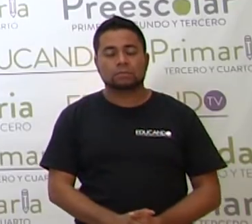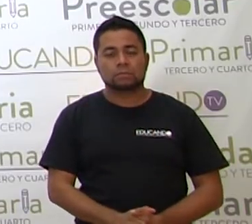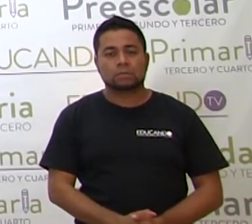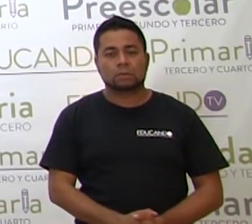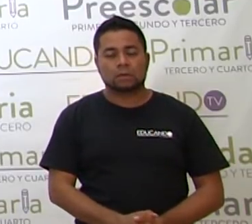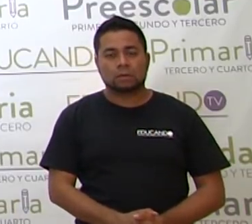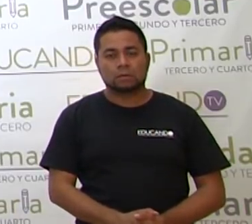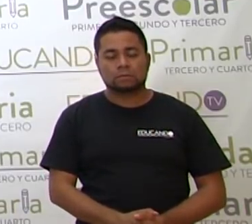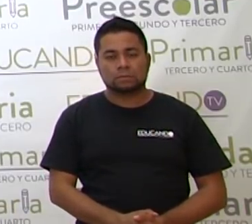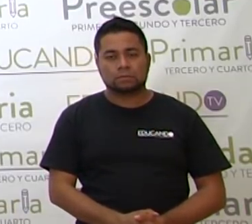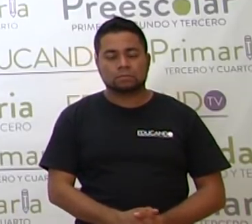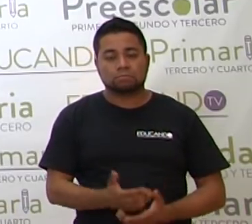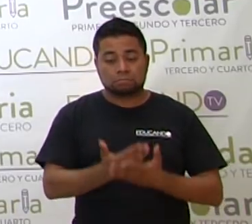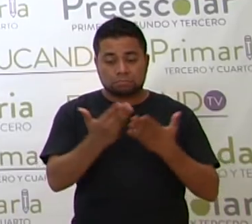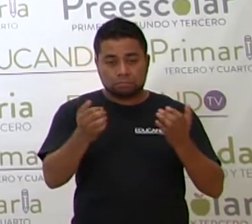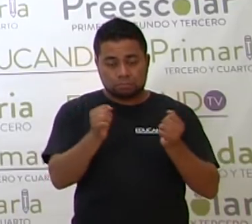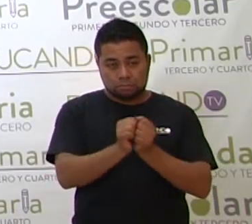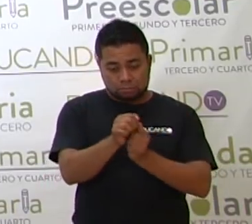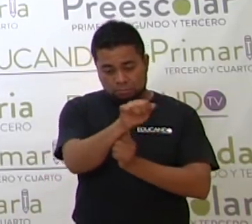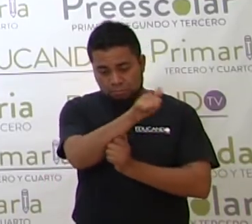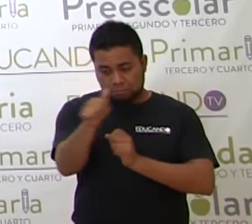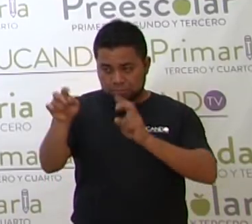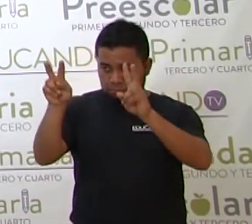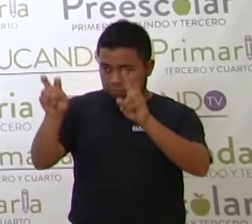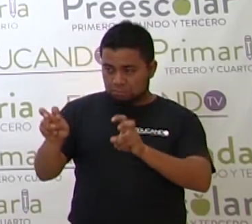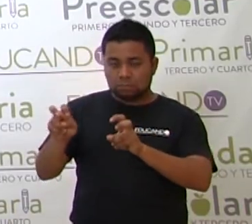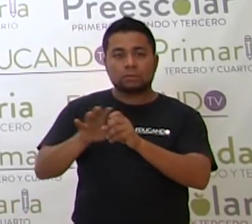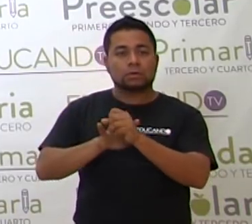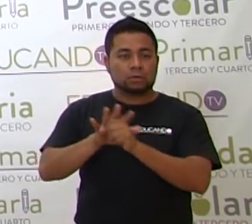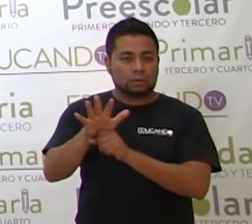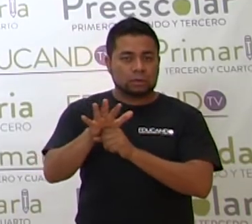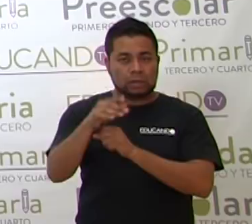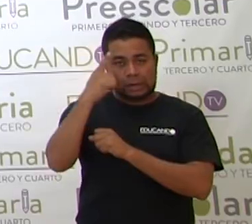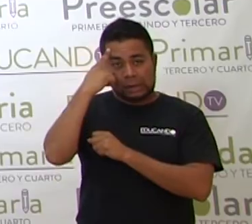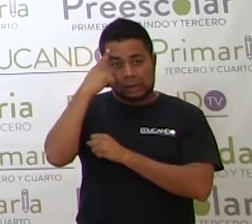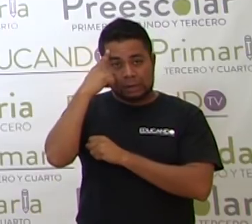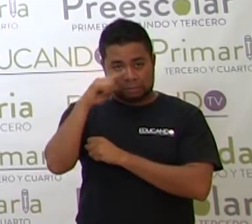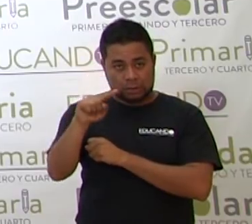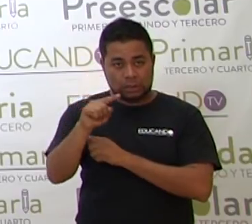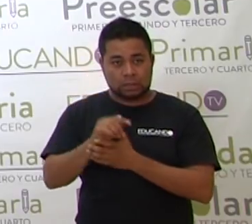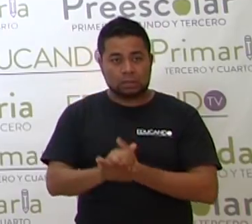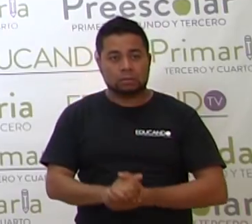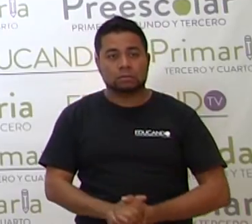vamos con el siguiente tema, que es los textos